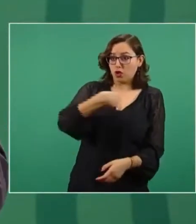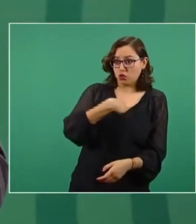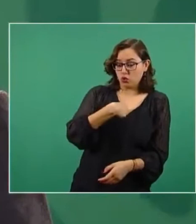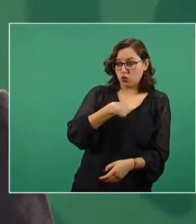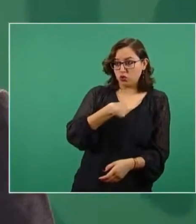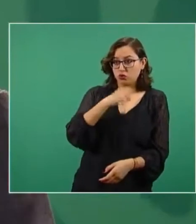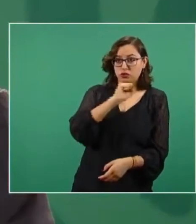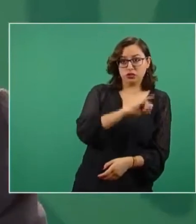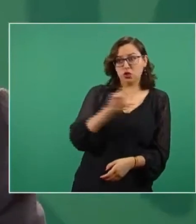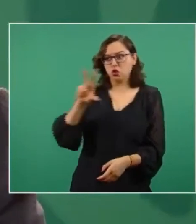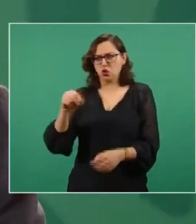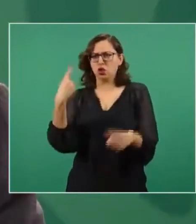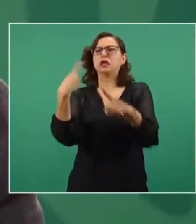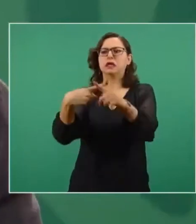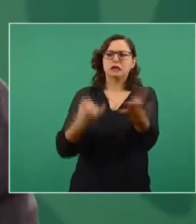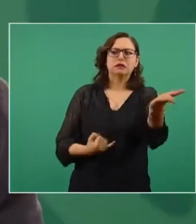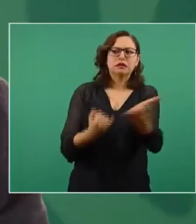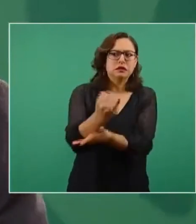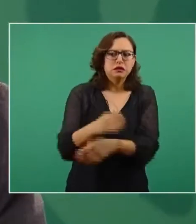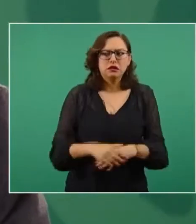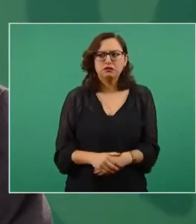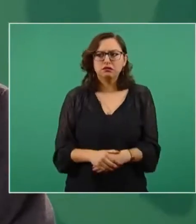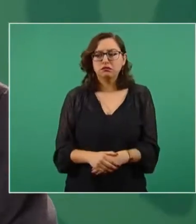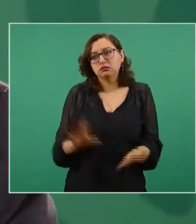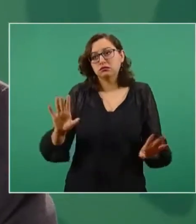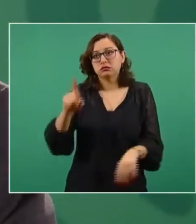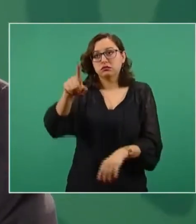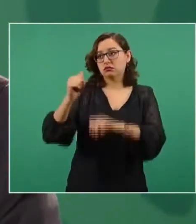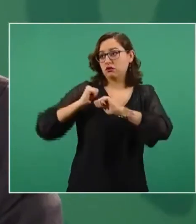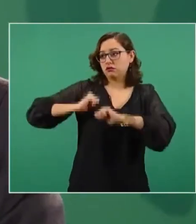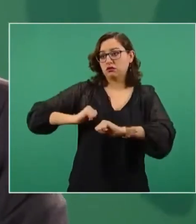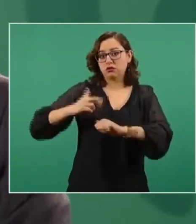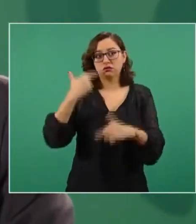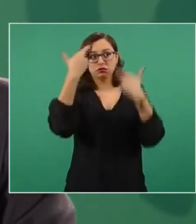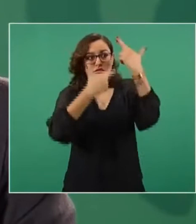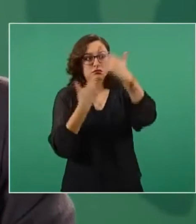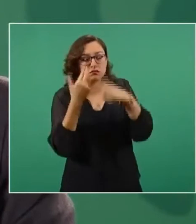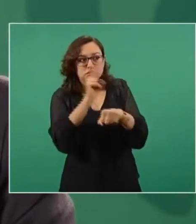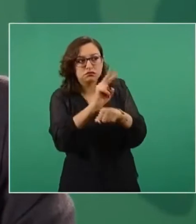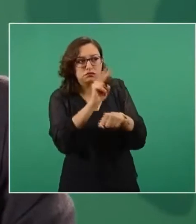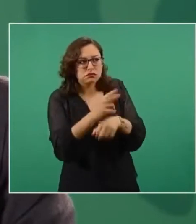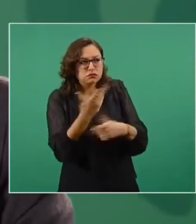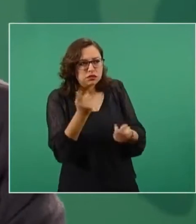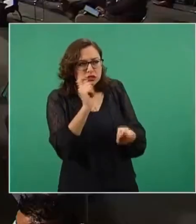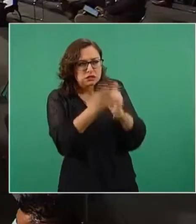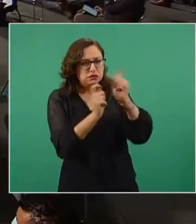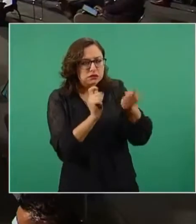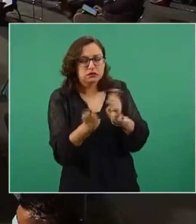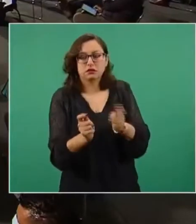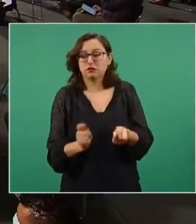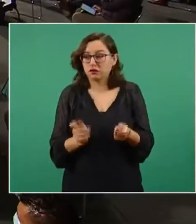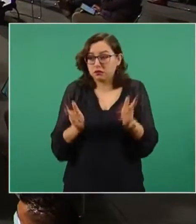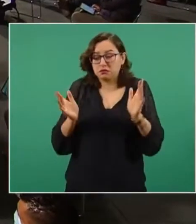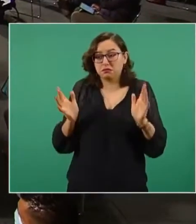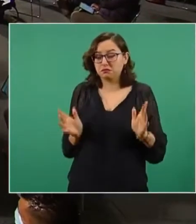peritaje y que va a ubicar, bueno, pues, ¿qué explica este accidente tan terrible para la ciudad? Entonces, la disposición